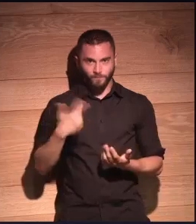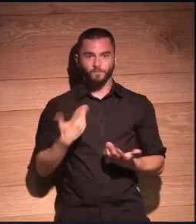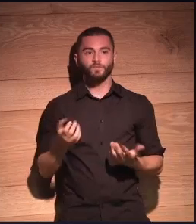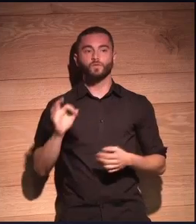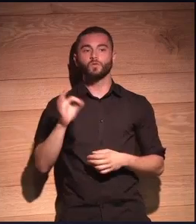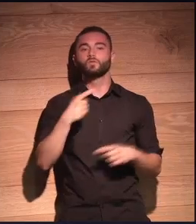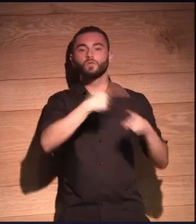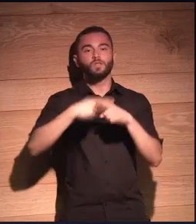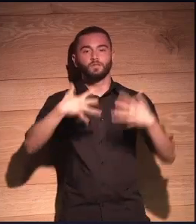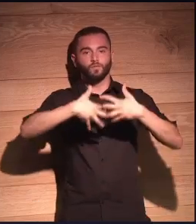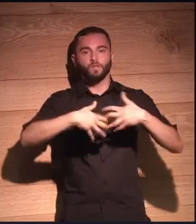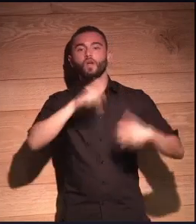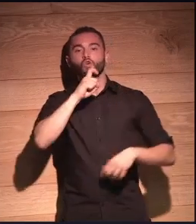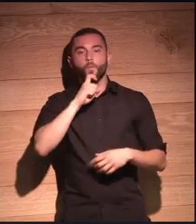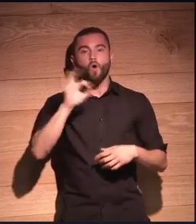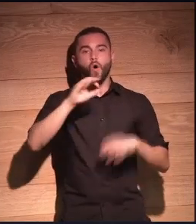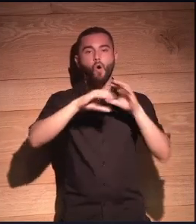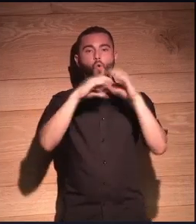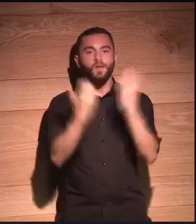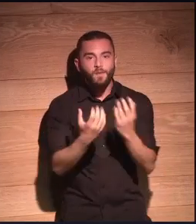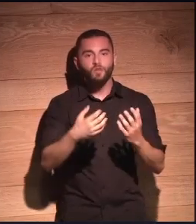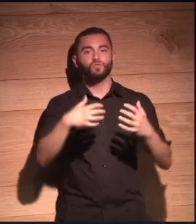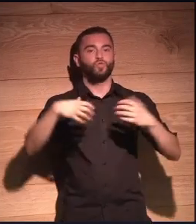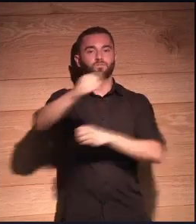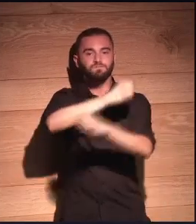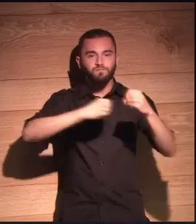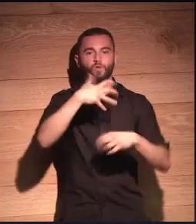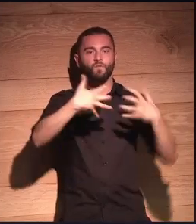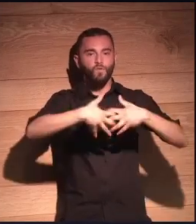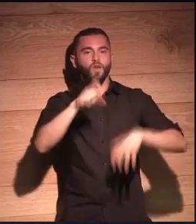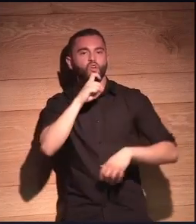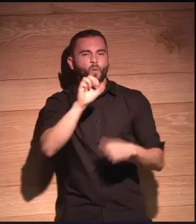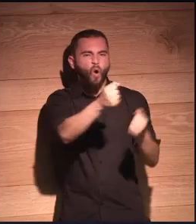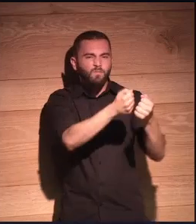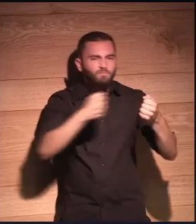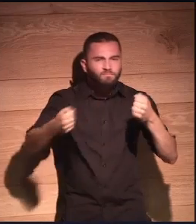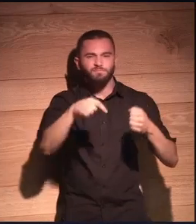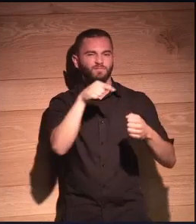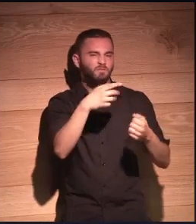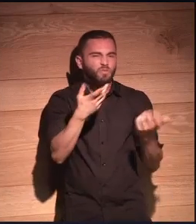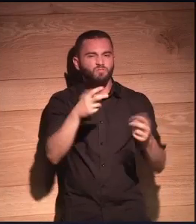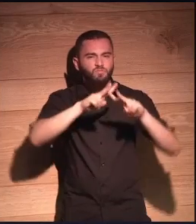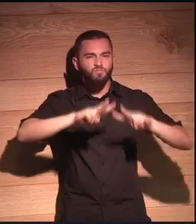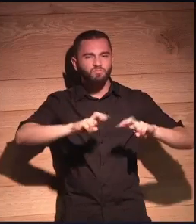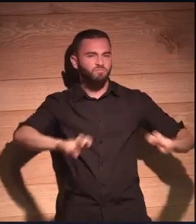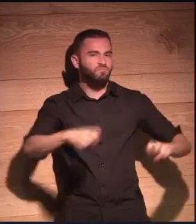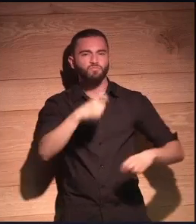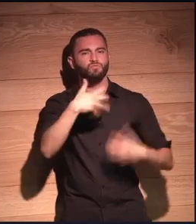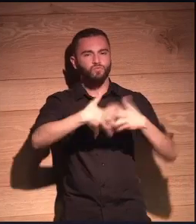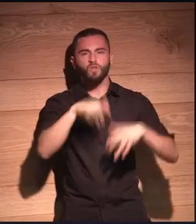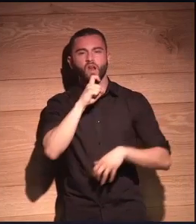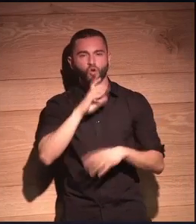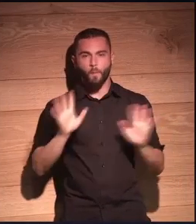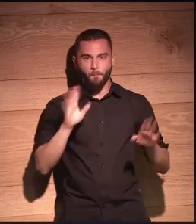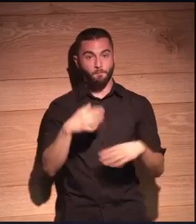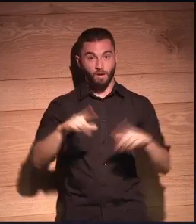cosas y cómo funciona el universo, ¿no? El universo o el frigorífico o lo que queráis explorar, cómo funciona. Pero hay que tener